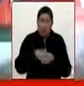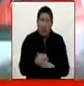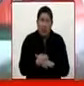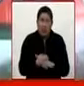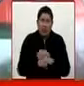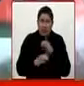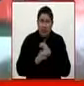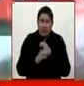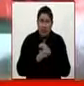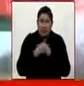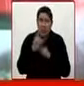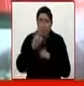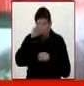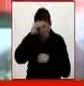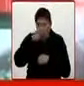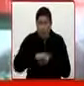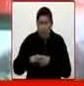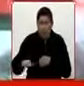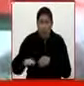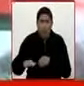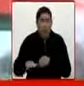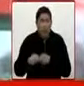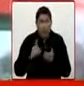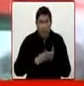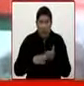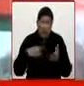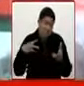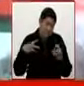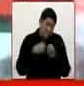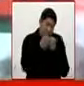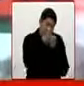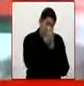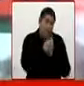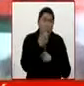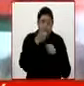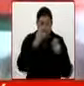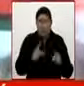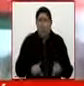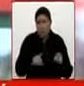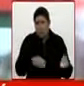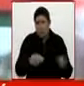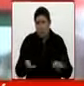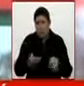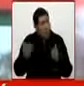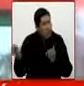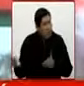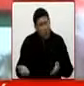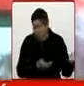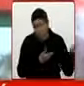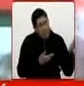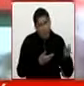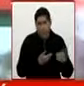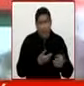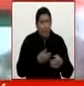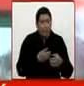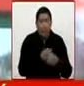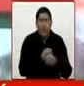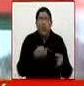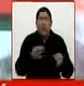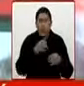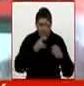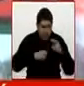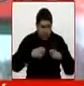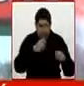se encontraban dos menores de edad. Como resultado de este hecho, se tiene una persona fallecida que fue trasladada al EDIF,